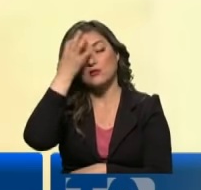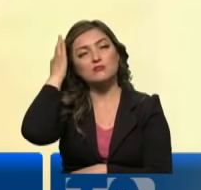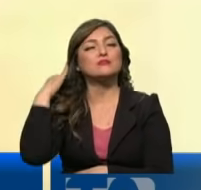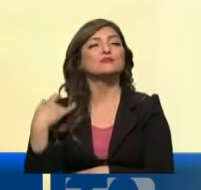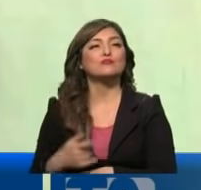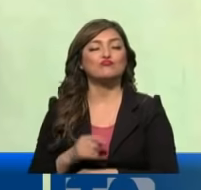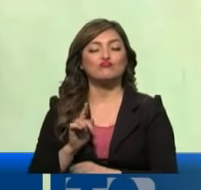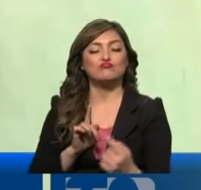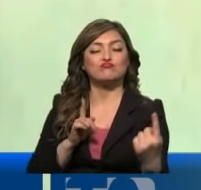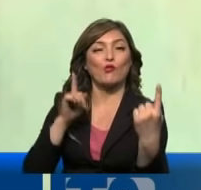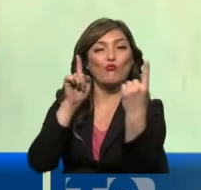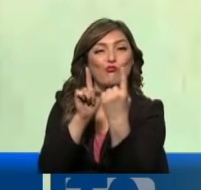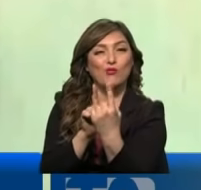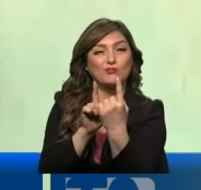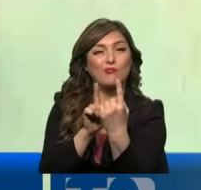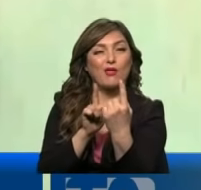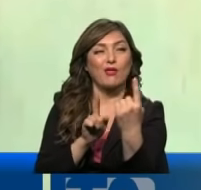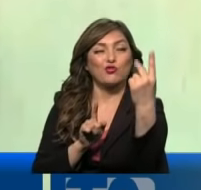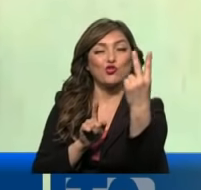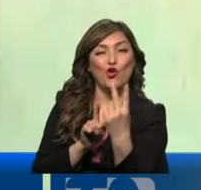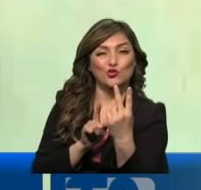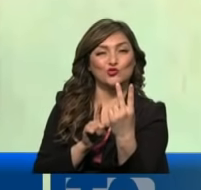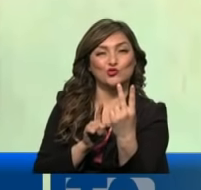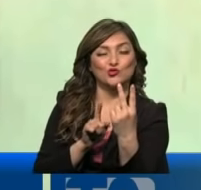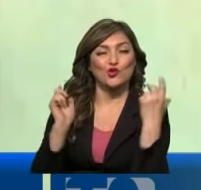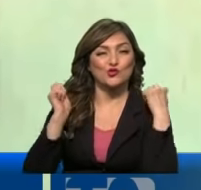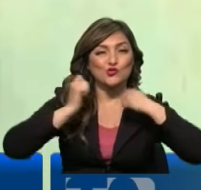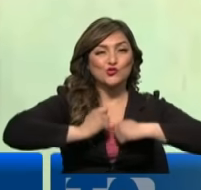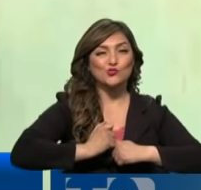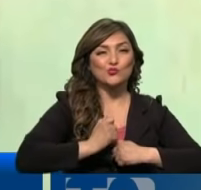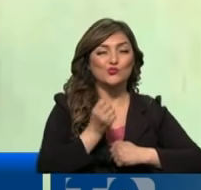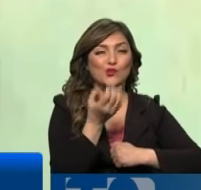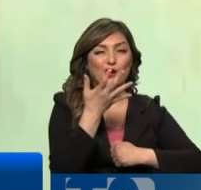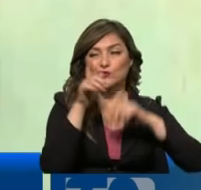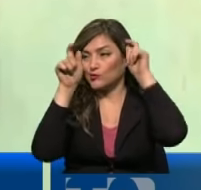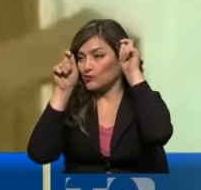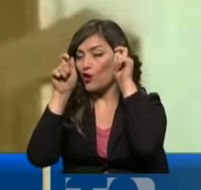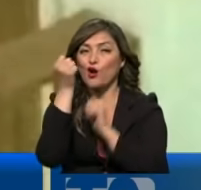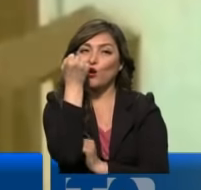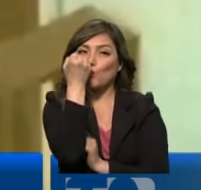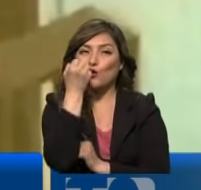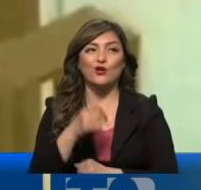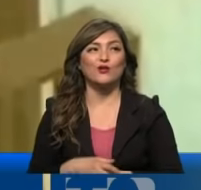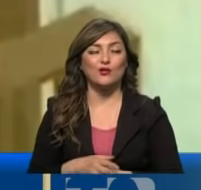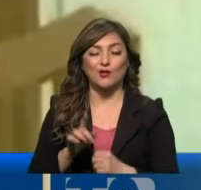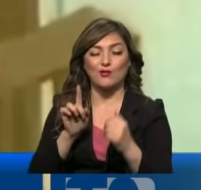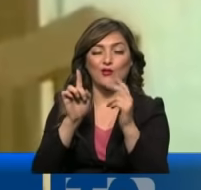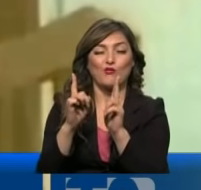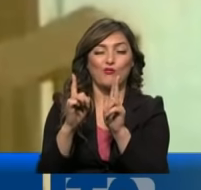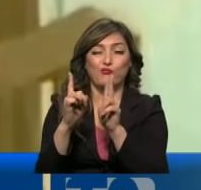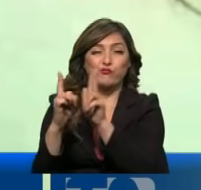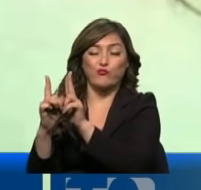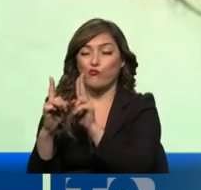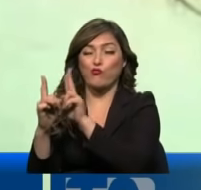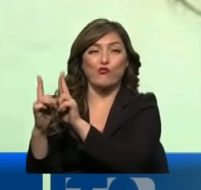y de inmediato aparecen estos dos hombres, uno con chompa blanca y otro con gorra roja, que violentamente lo arrinconan contra